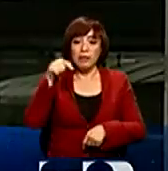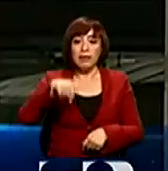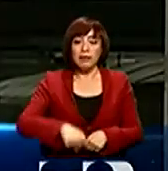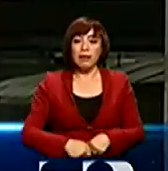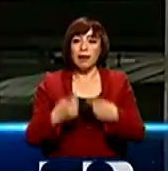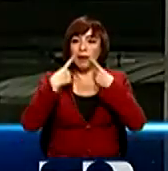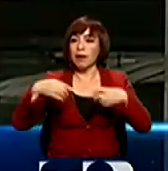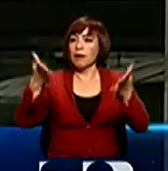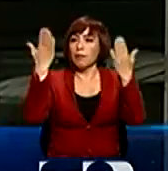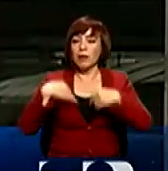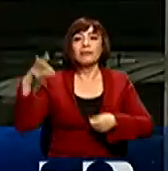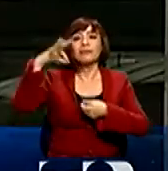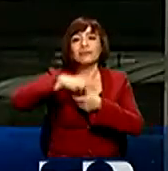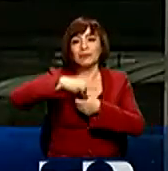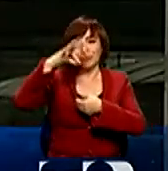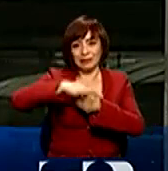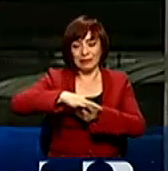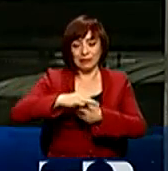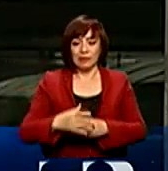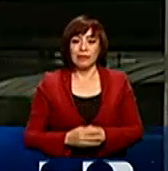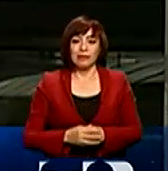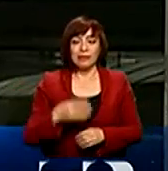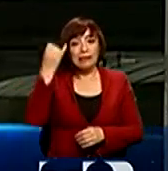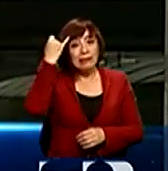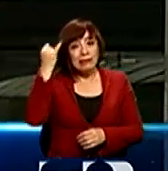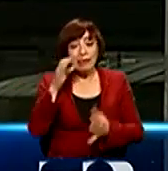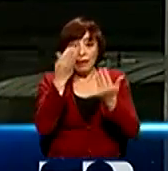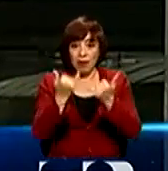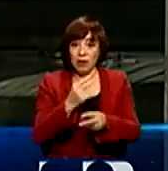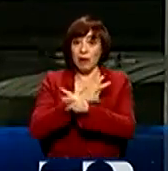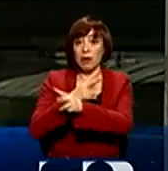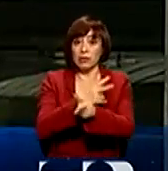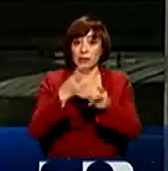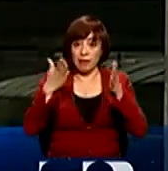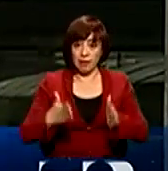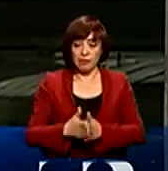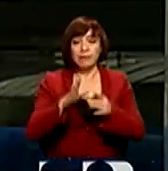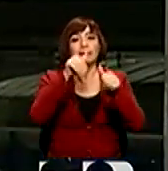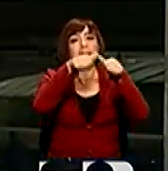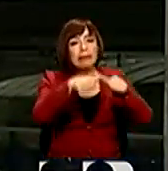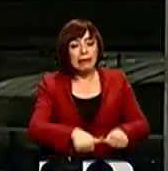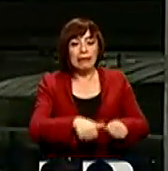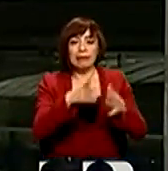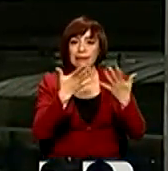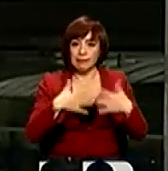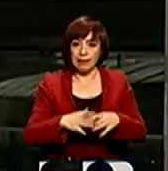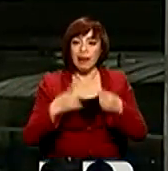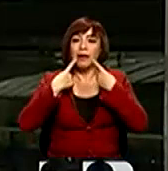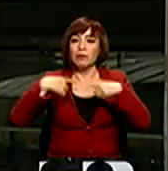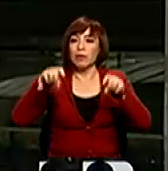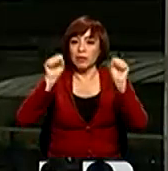a elecciones. La idea sería que sean los consejeros definitivos quienes hagan esta